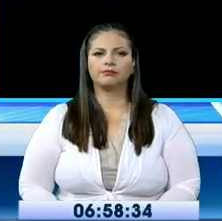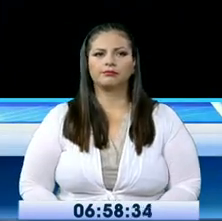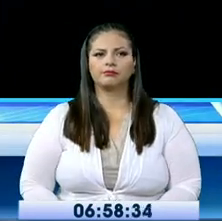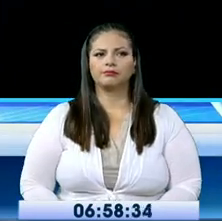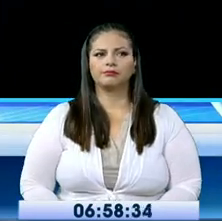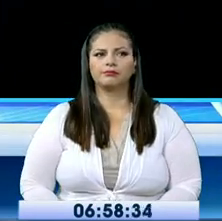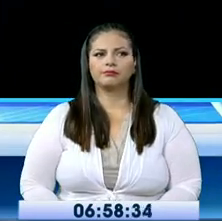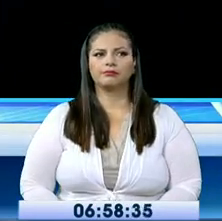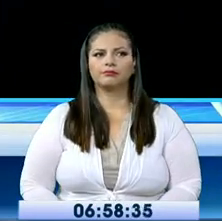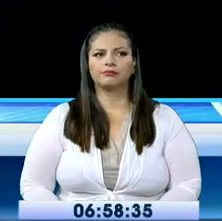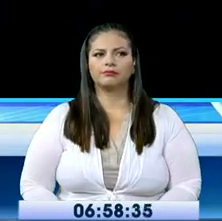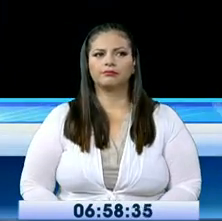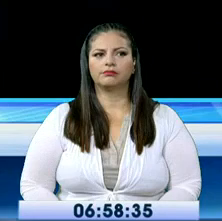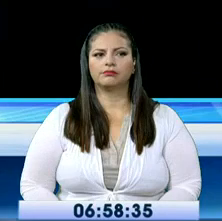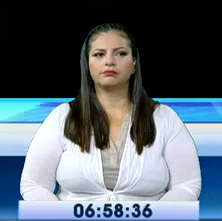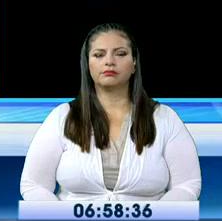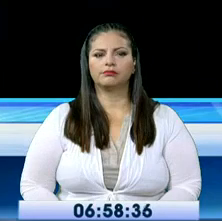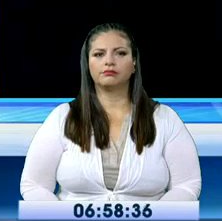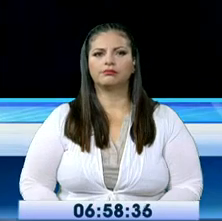017589 ya